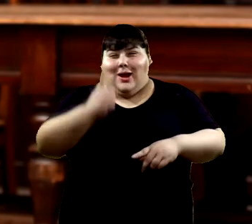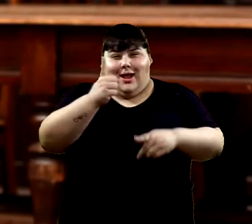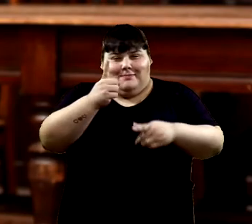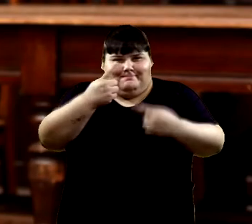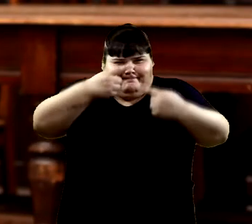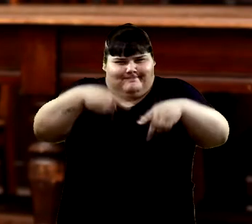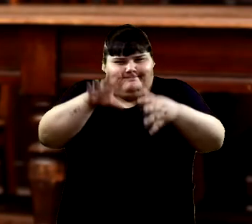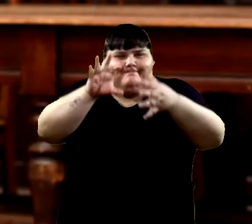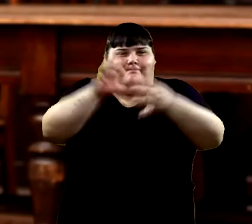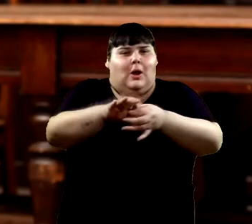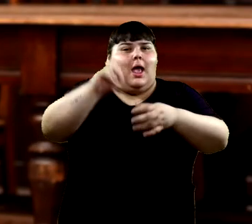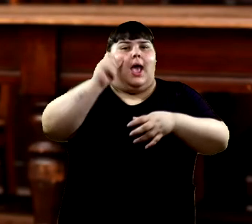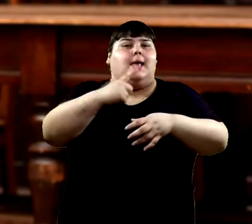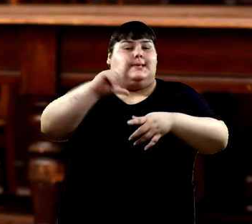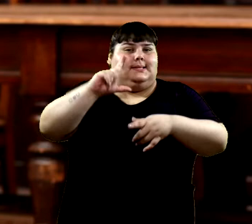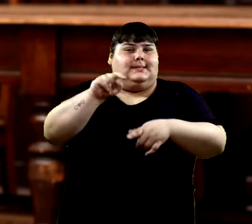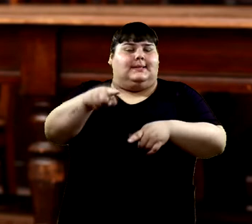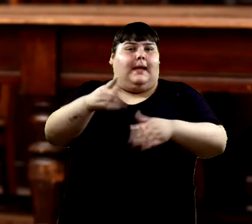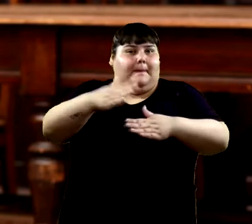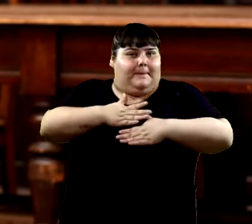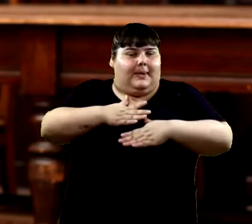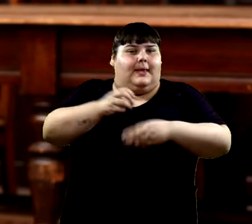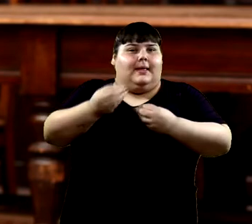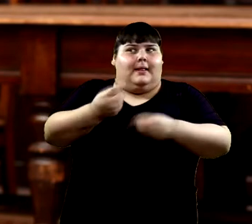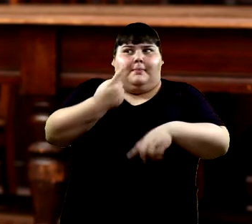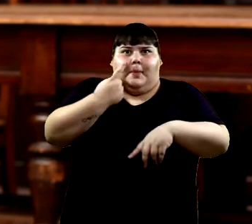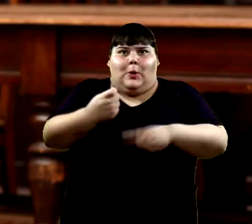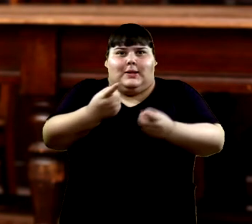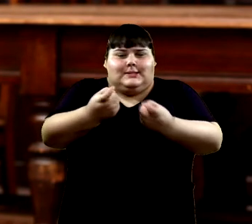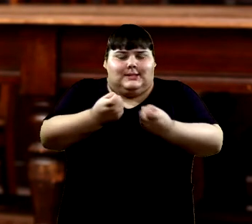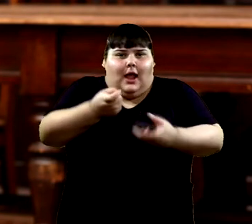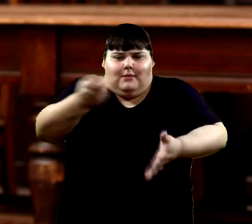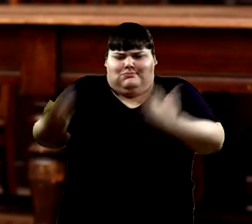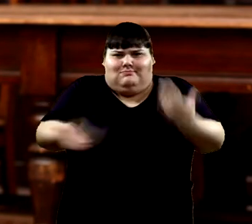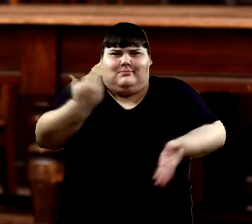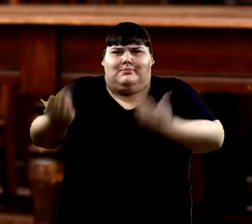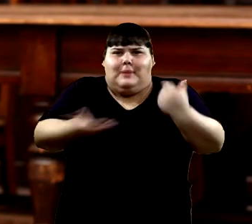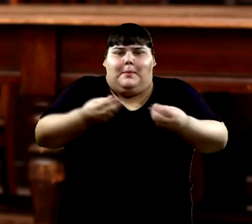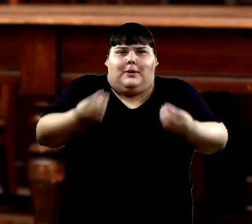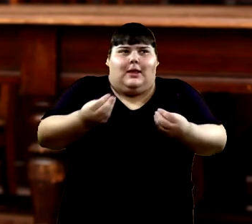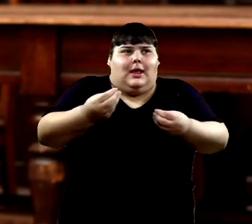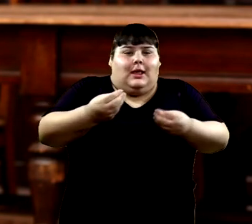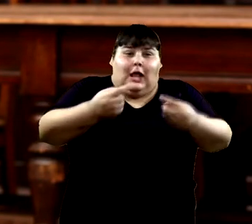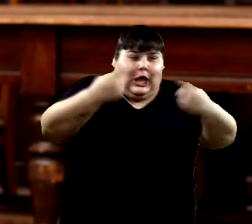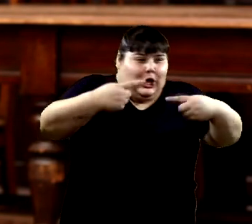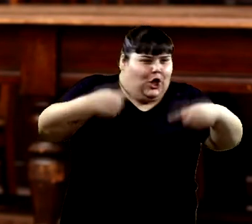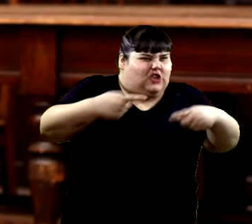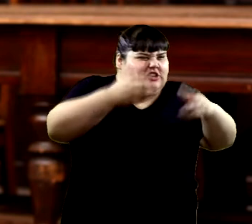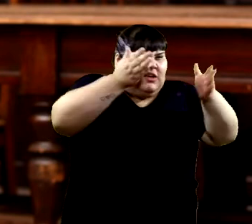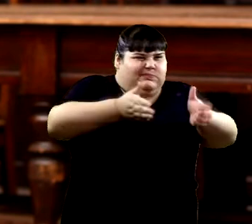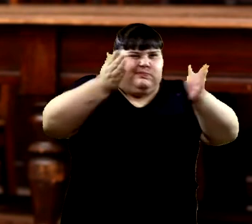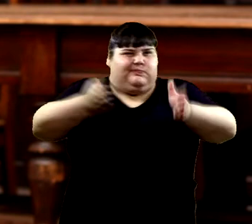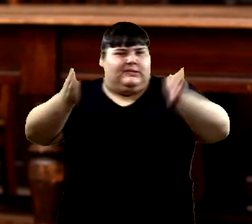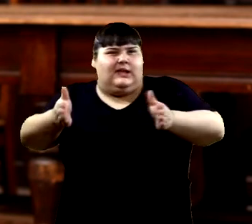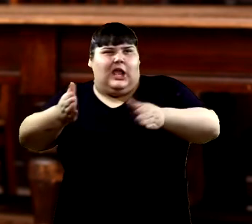cosas que también me pasó con la ESI es darme cuenta que tenía que desaprender, porque tenía mucha estructura, mucha